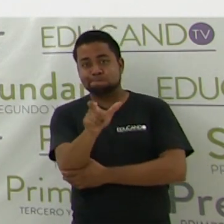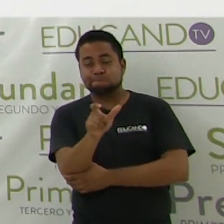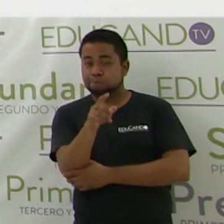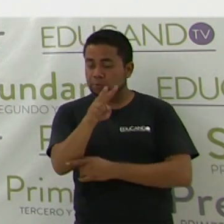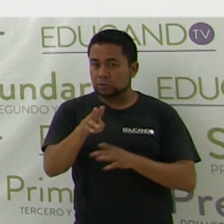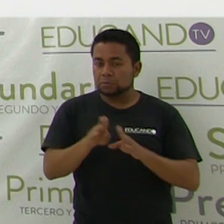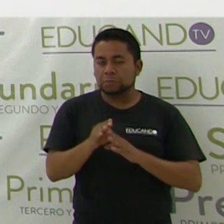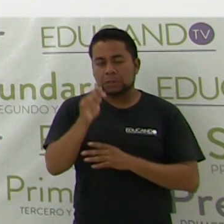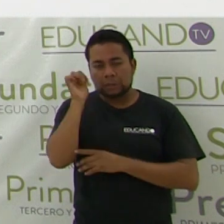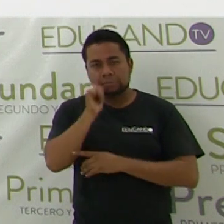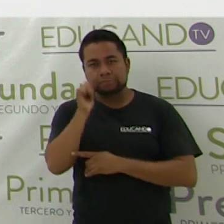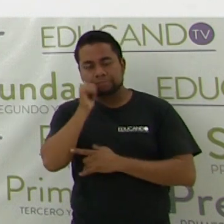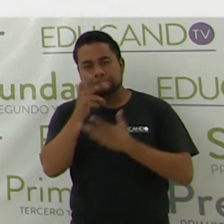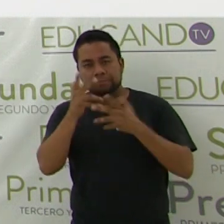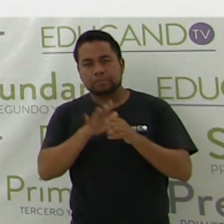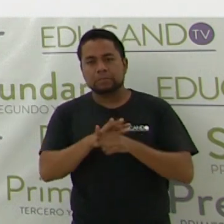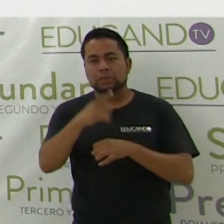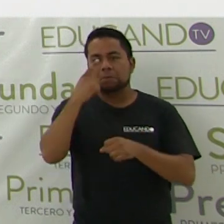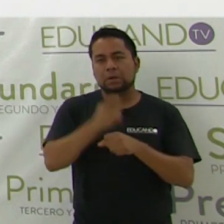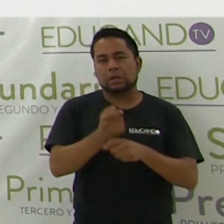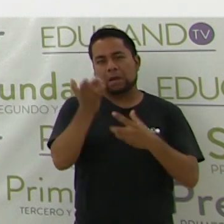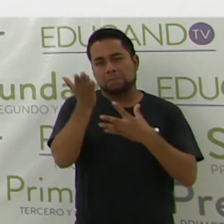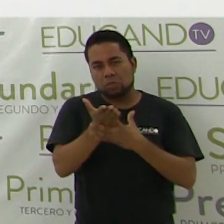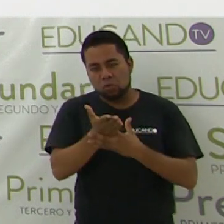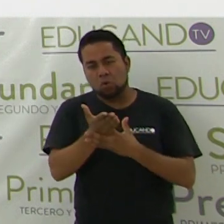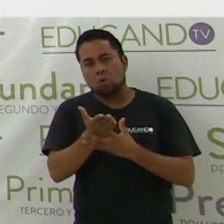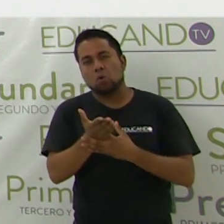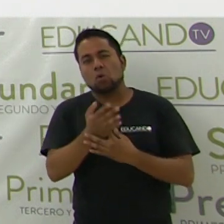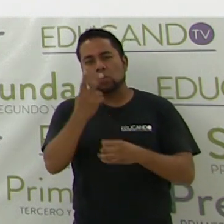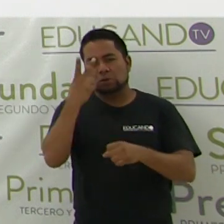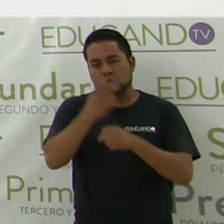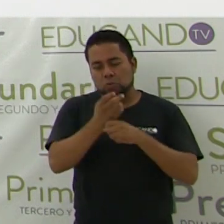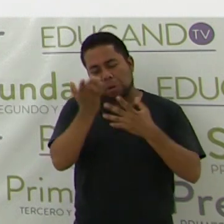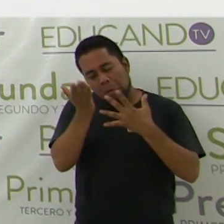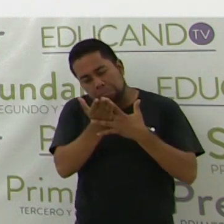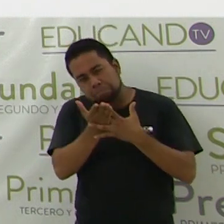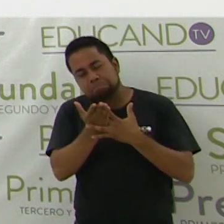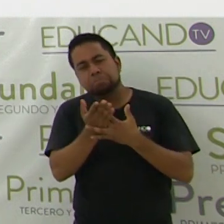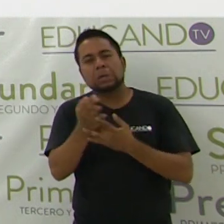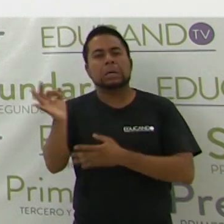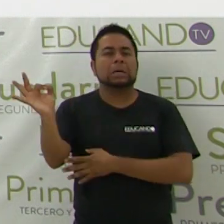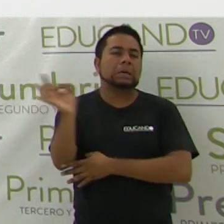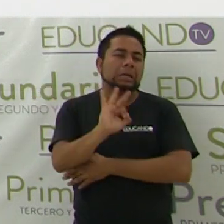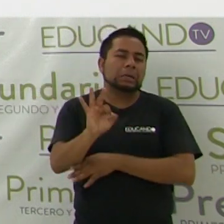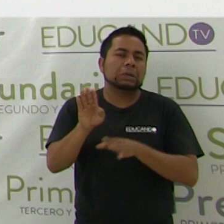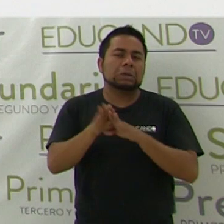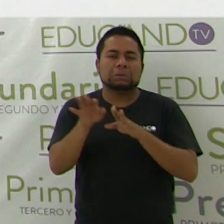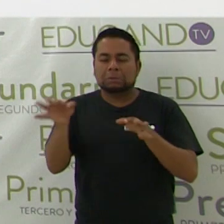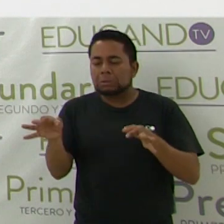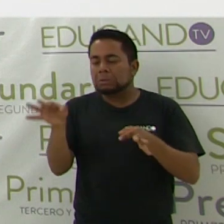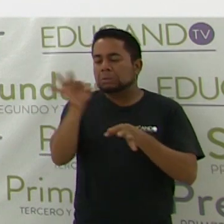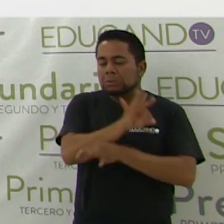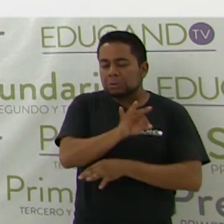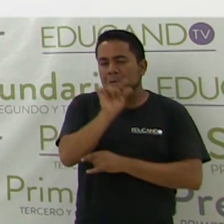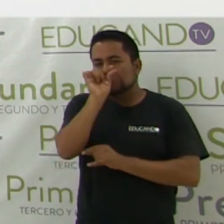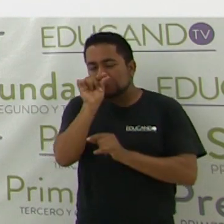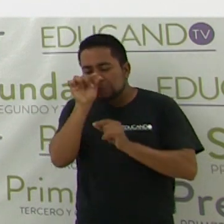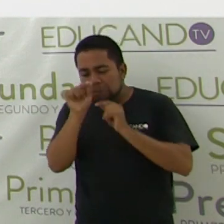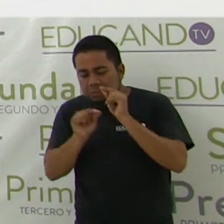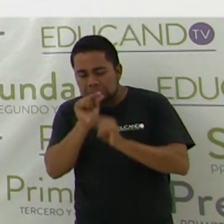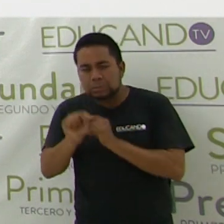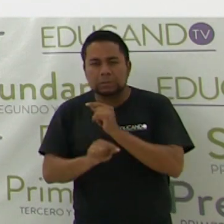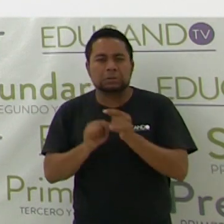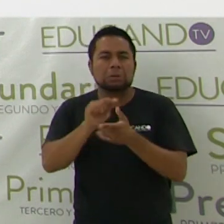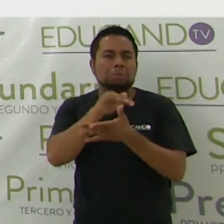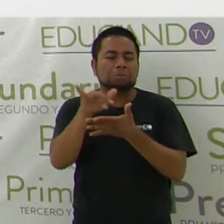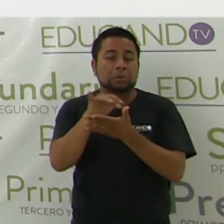Usualmente lo que hacemos es leer el primer capítulo, leer el segundo, a lo mejor una página del desarrollo, y